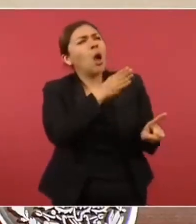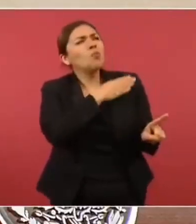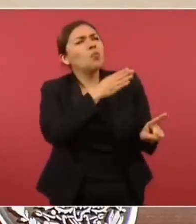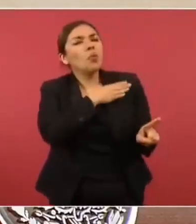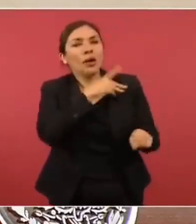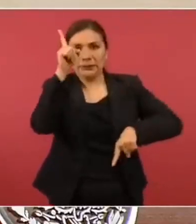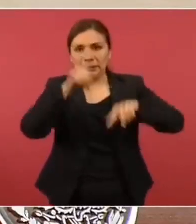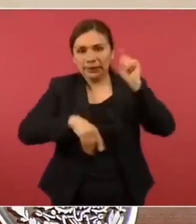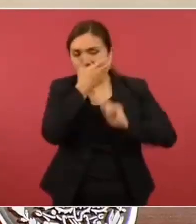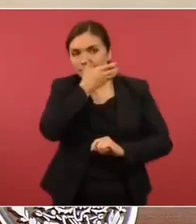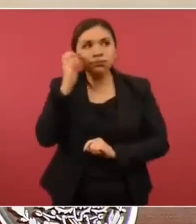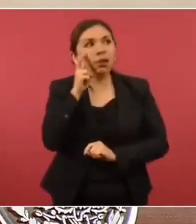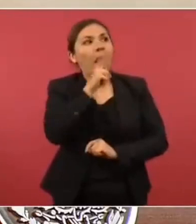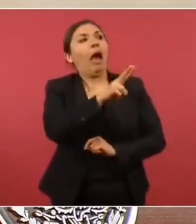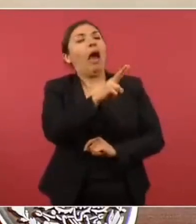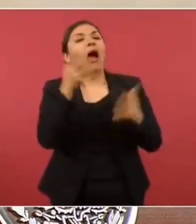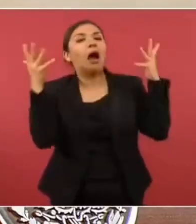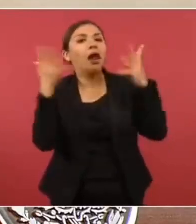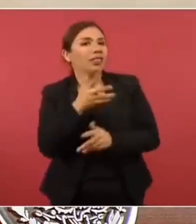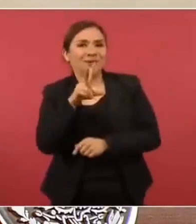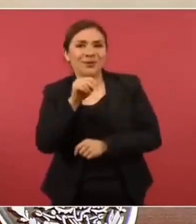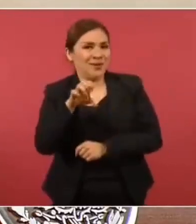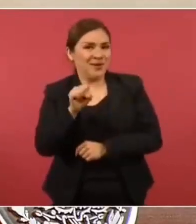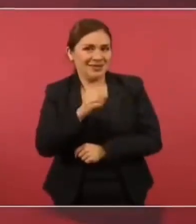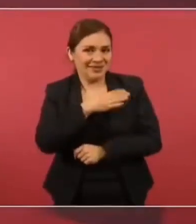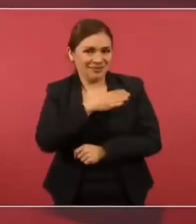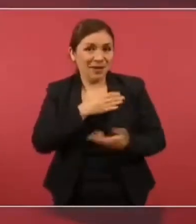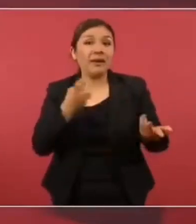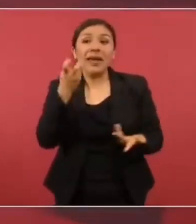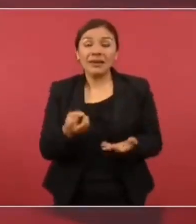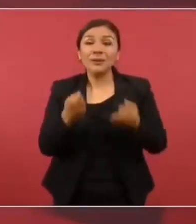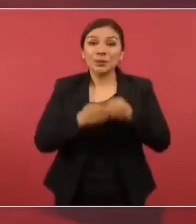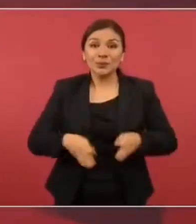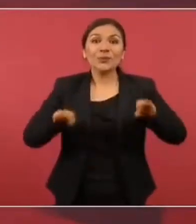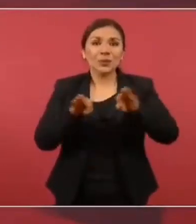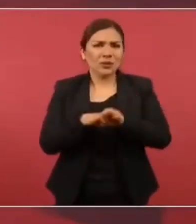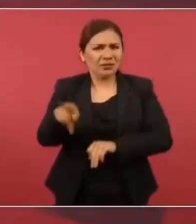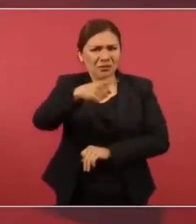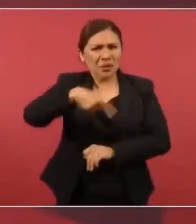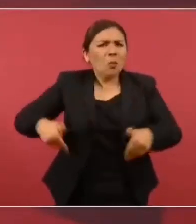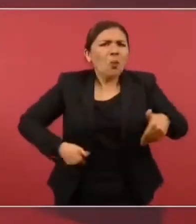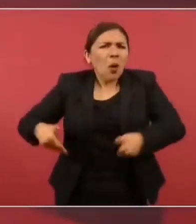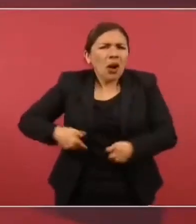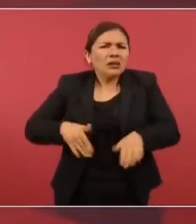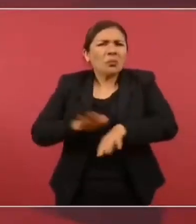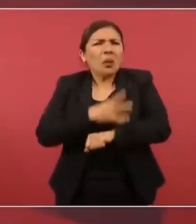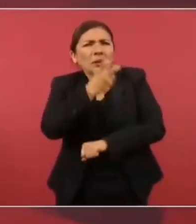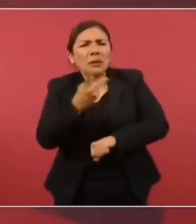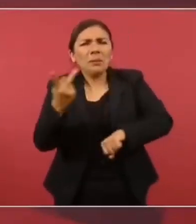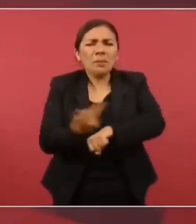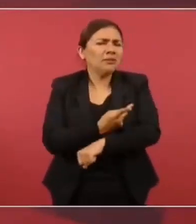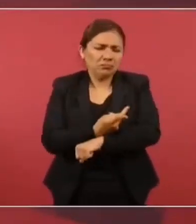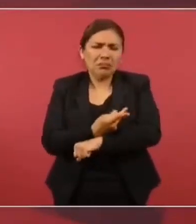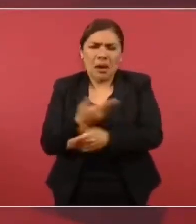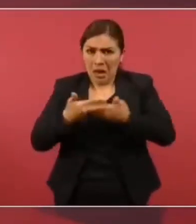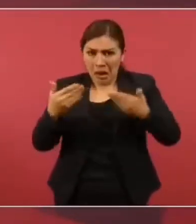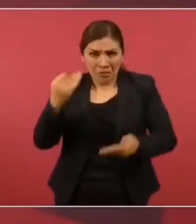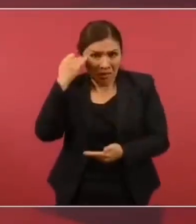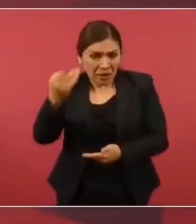Entonces, es muy importante. No tenemos por qué quejarnos porque estamos viviendo tiempos interesantes.